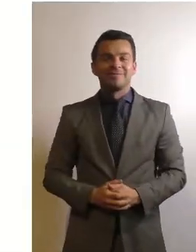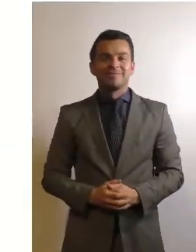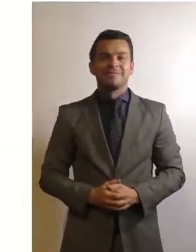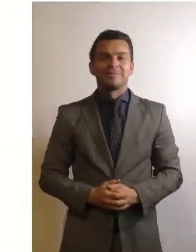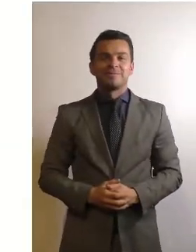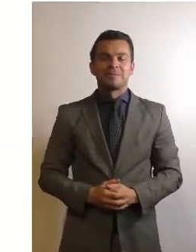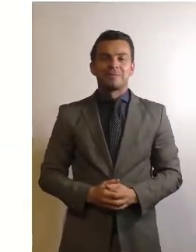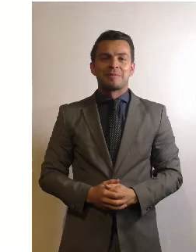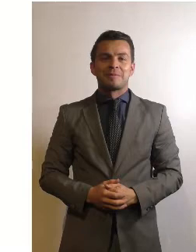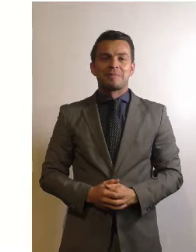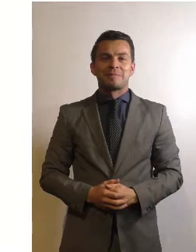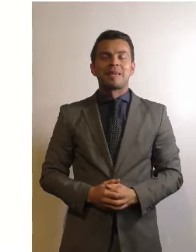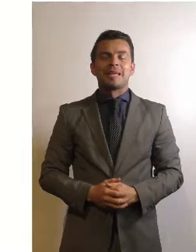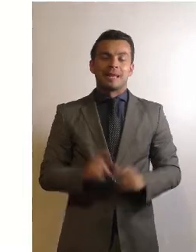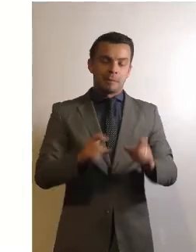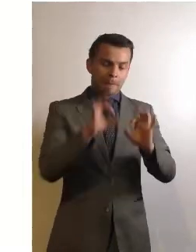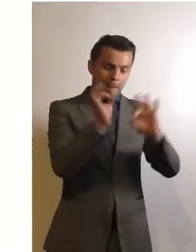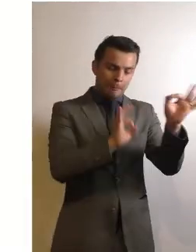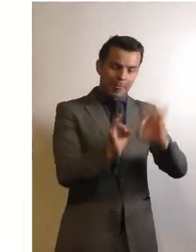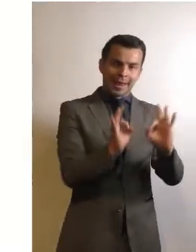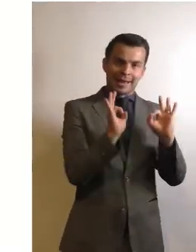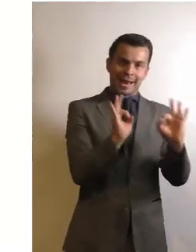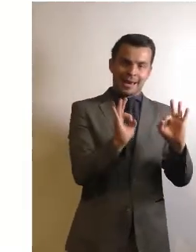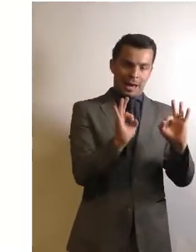En cuanto a calidad de planeación,